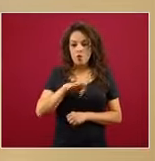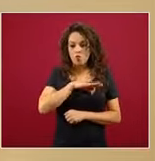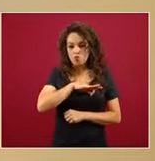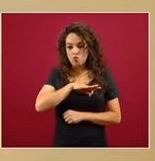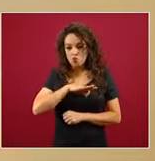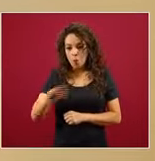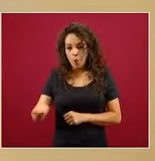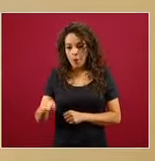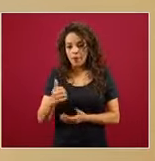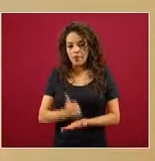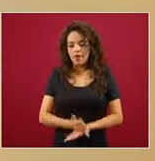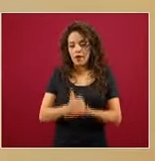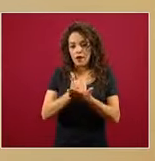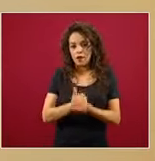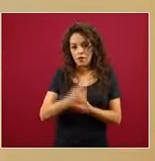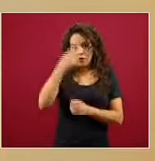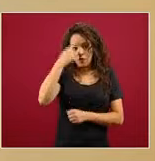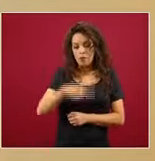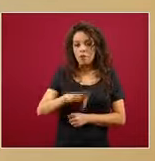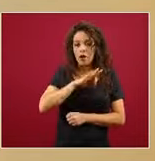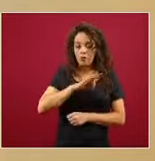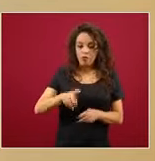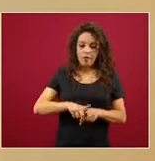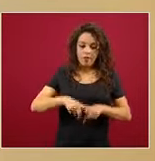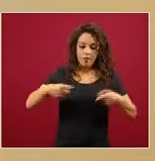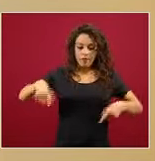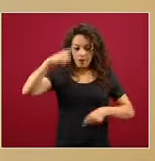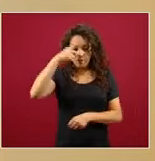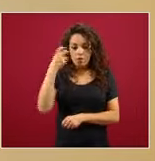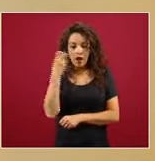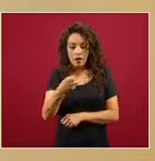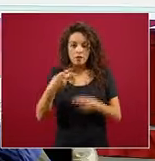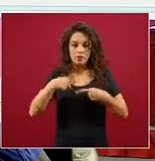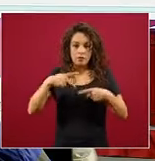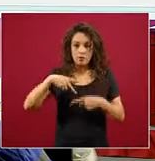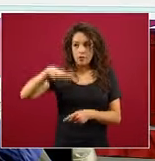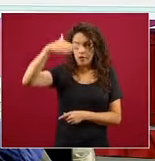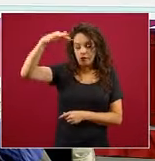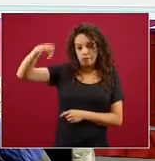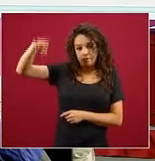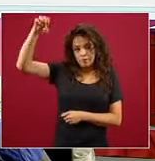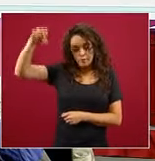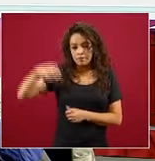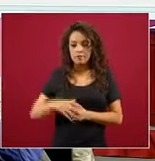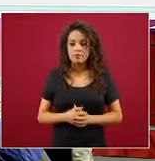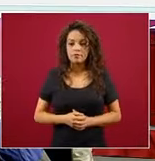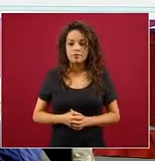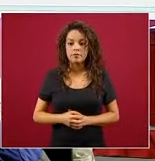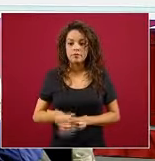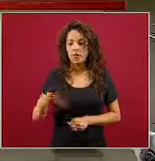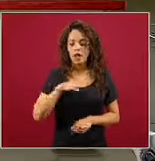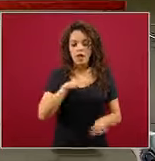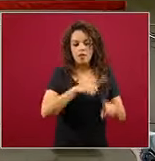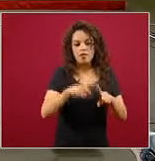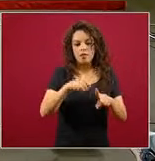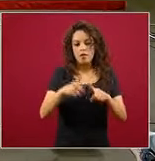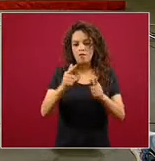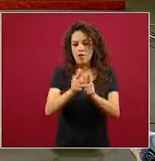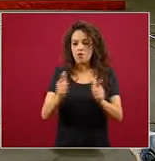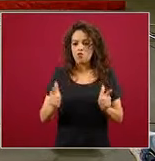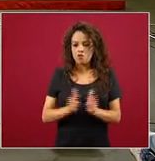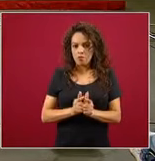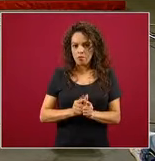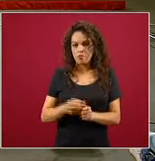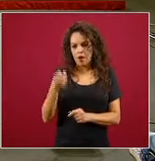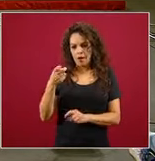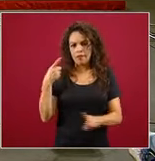de un sistema de esta naturaleza. Hemos venido desarrollando las bases para las mejores prácticas, tenemos varios grupos de trabajo al respecto y